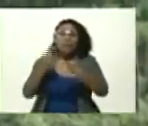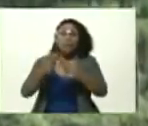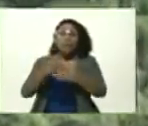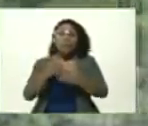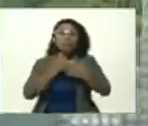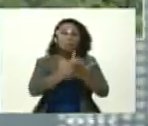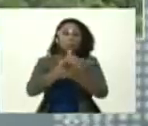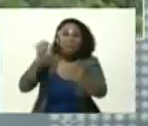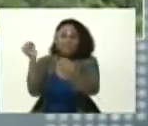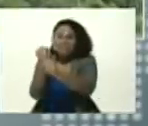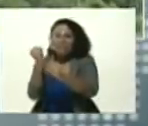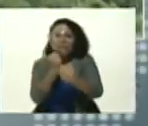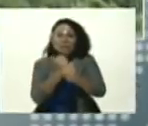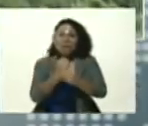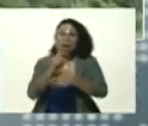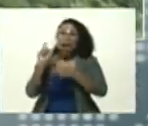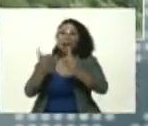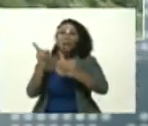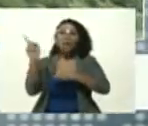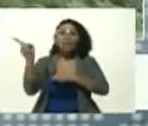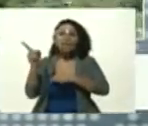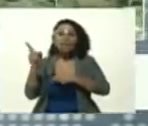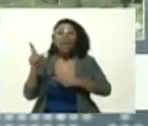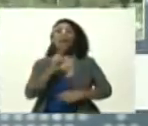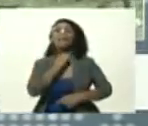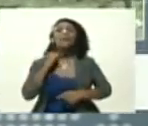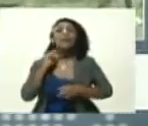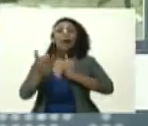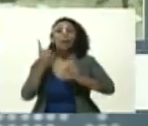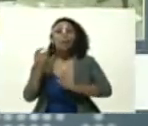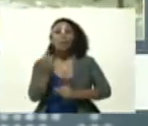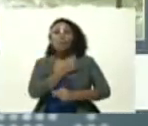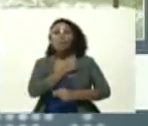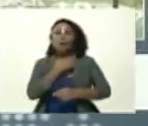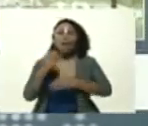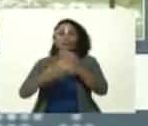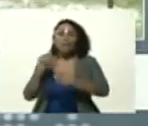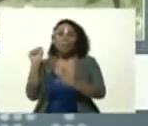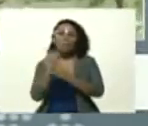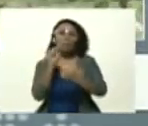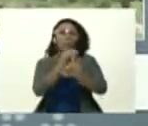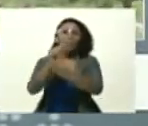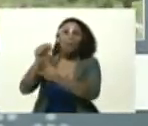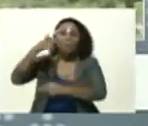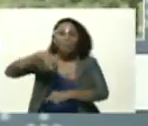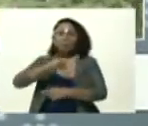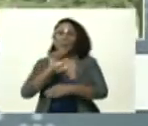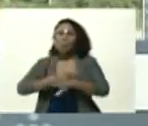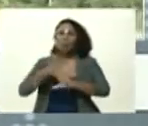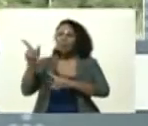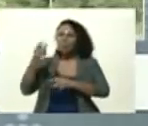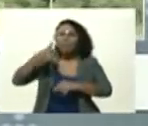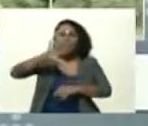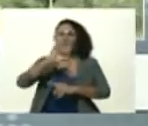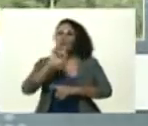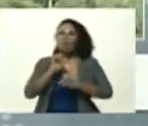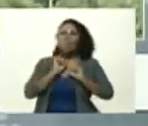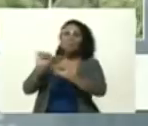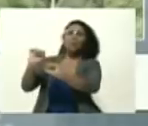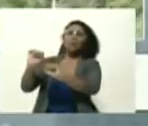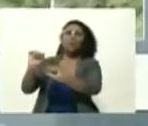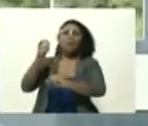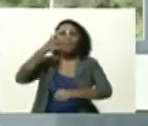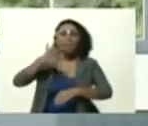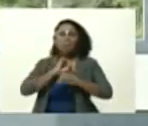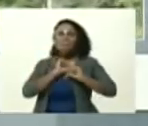están trabajando, están los bicharacos con sotanas echándole varilla al pueblo. Por eso el pueblo no los quiere, por eso el pueblo los